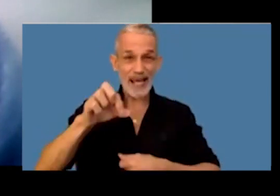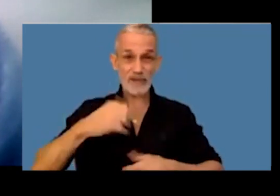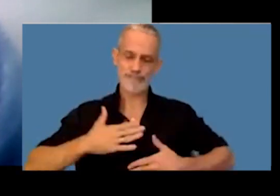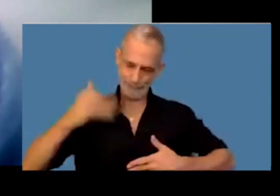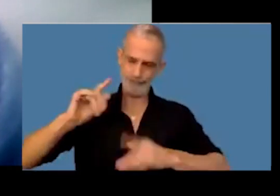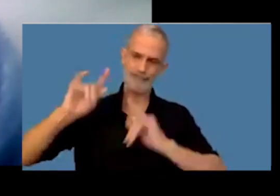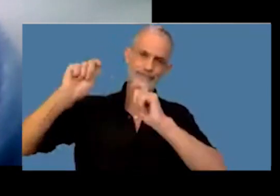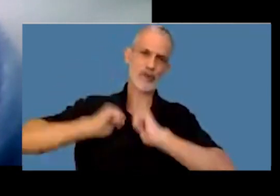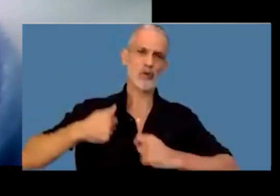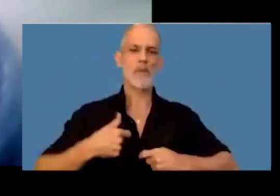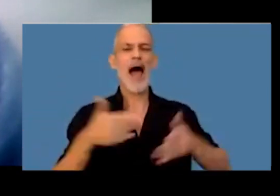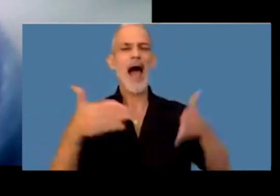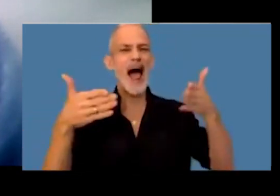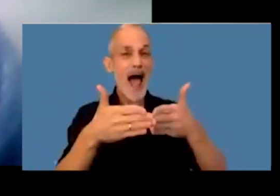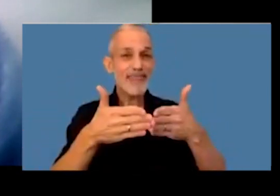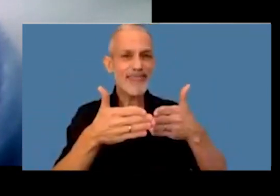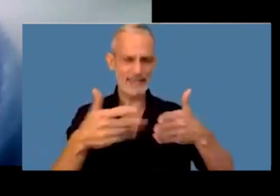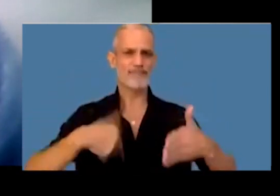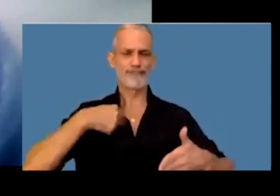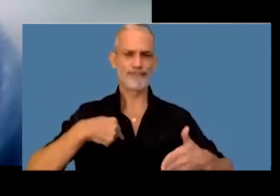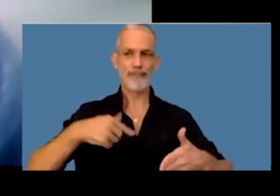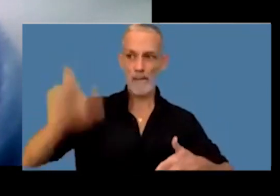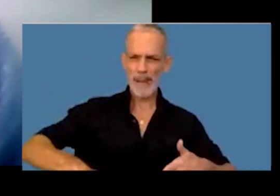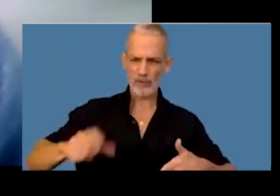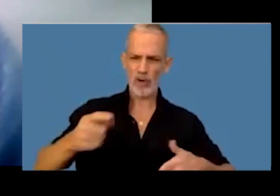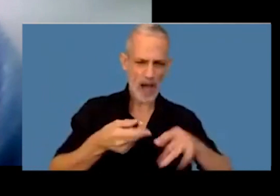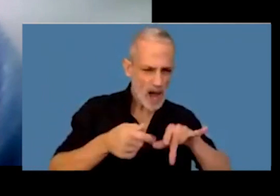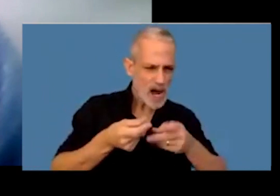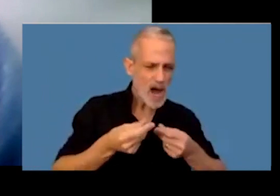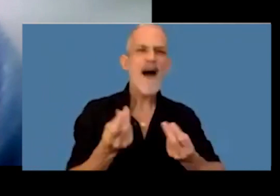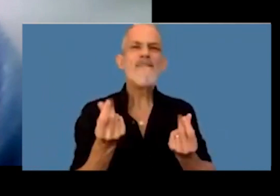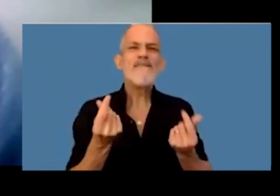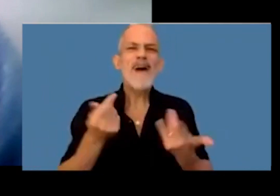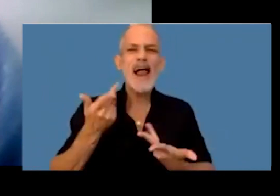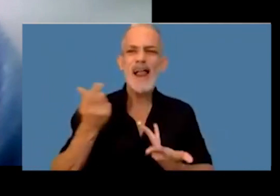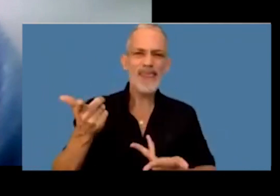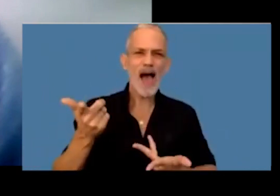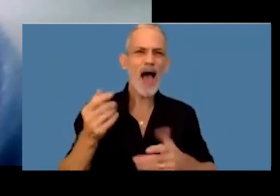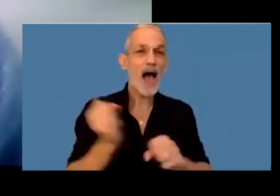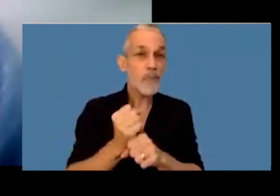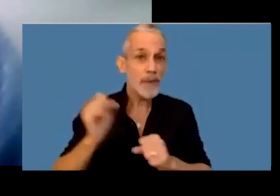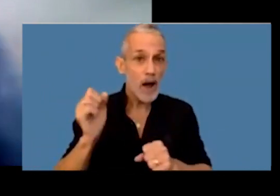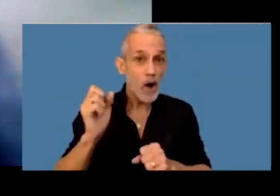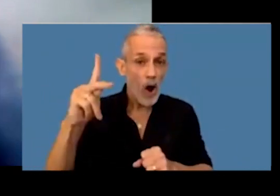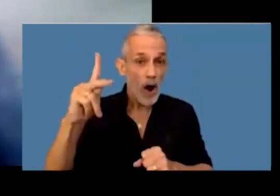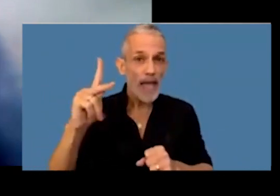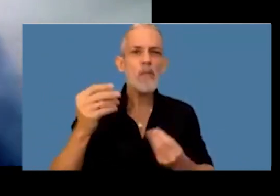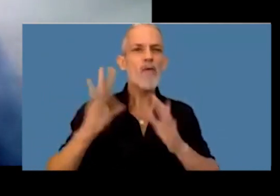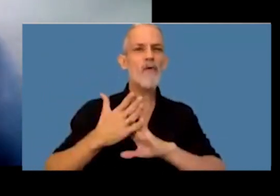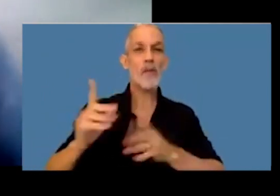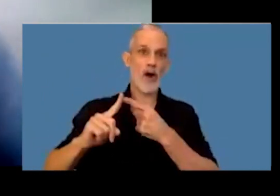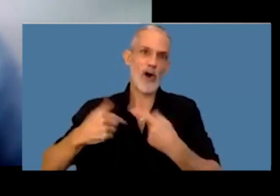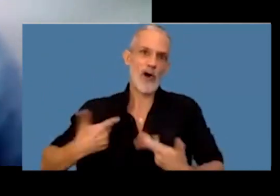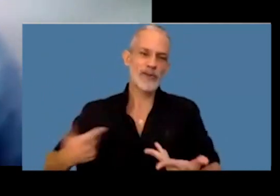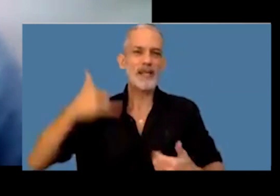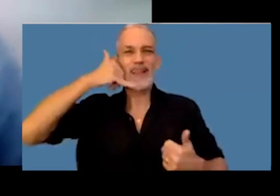Discapacidad estamos validando a la persona a través de los distintos medios que se contactan con nosotros, vía